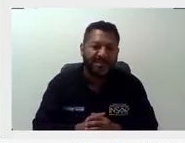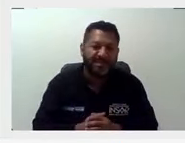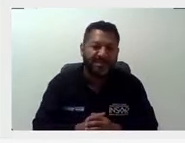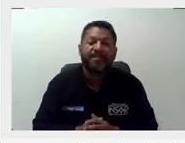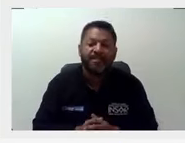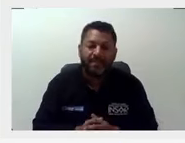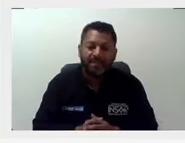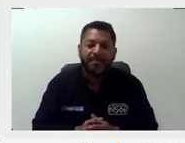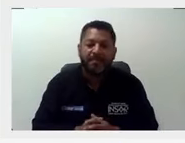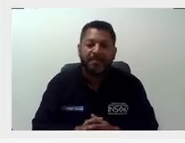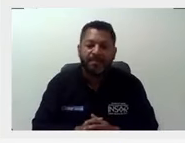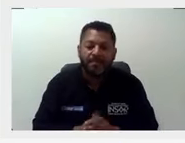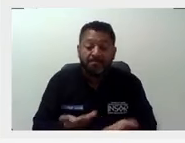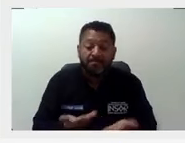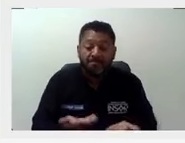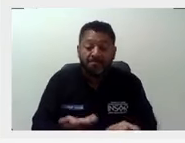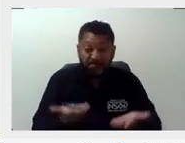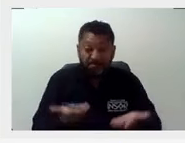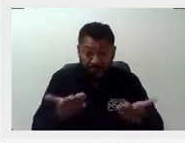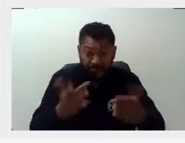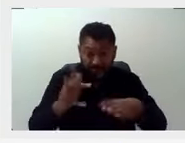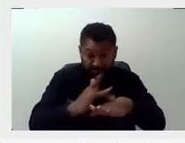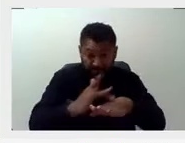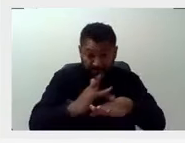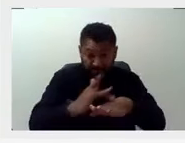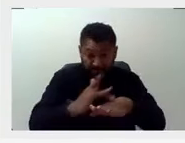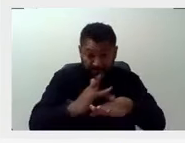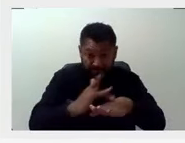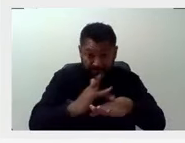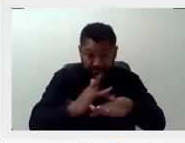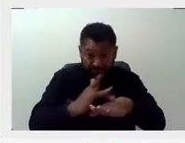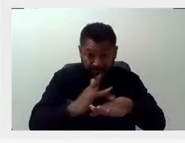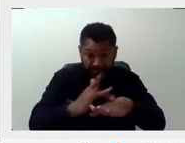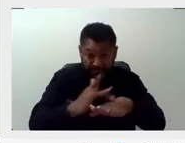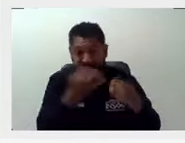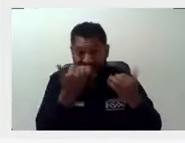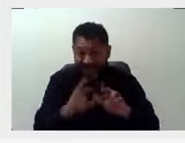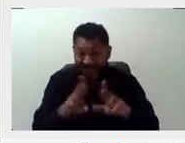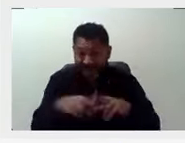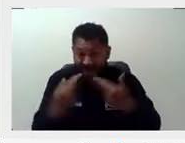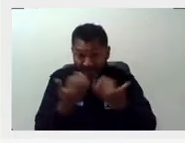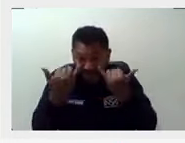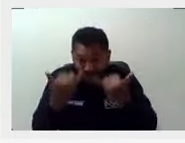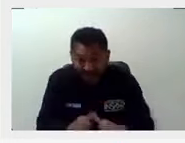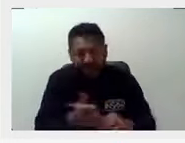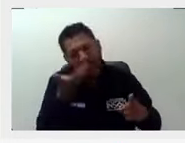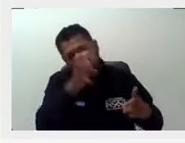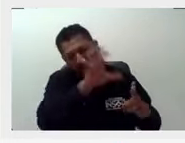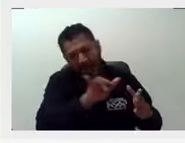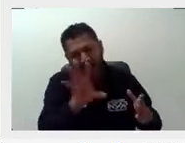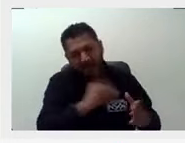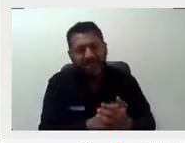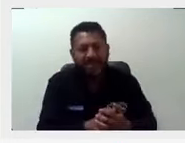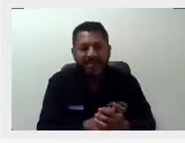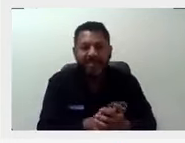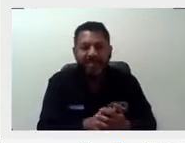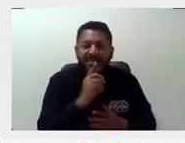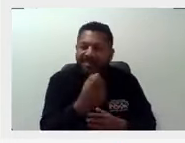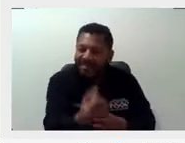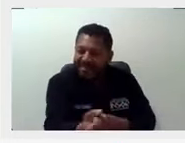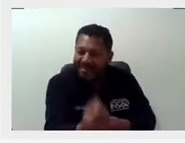encontrar todos esos recursos que les vamos a poner allí una vez termine esta transmisión. Una pregunta que sí nos hacen es, ¿qué pasa?